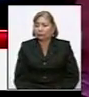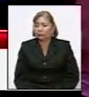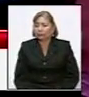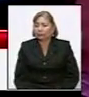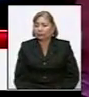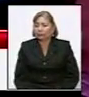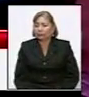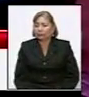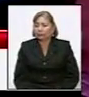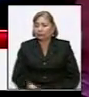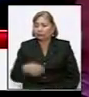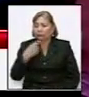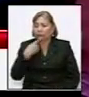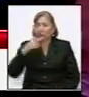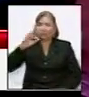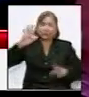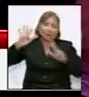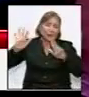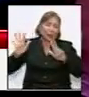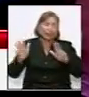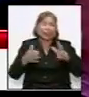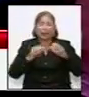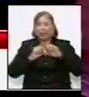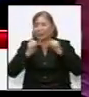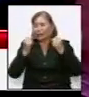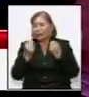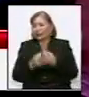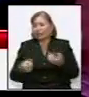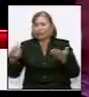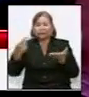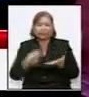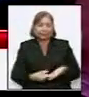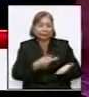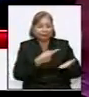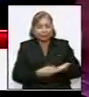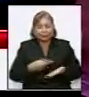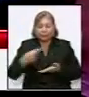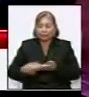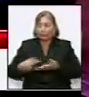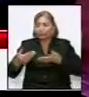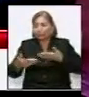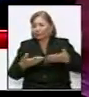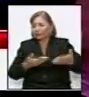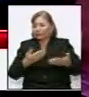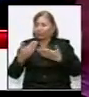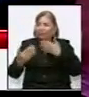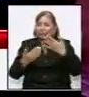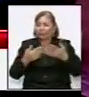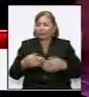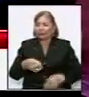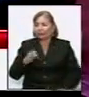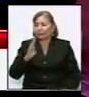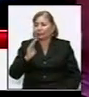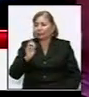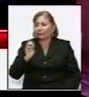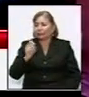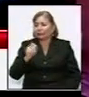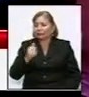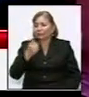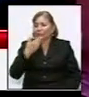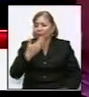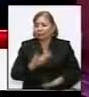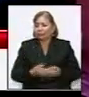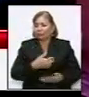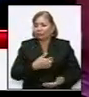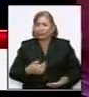ya esto es la octava sesión que estamos discutiendo analizando consta de dos gracias